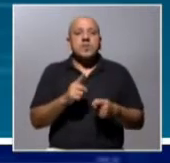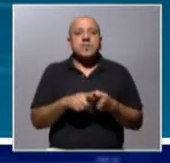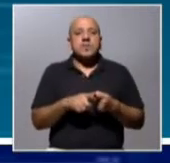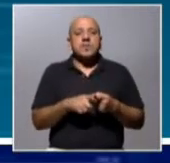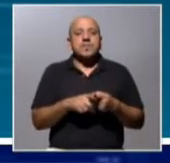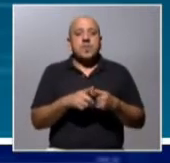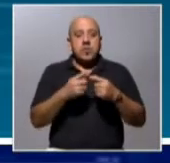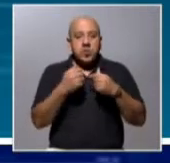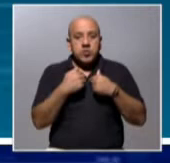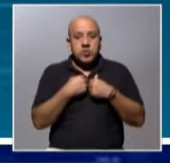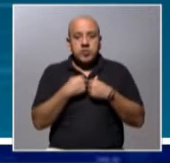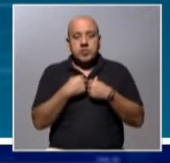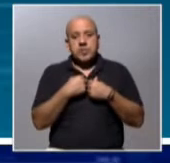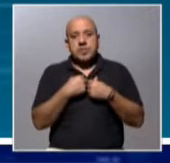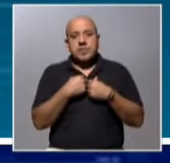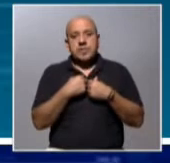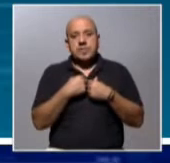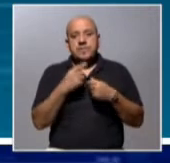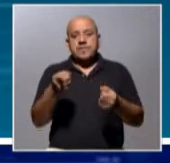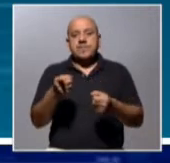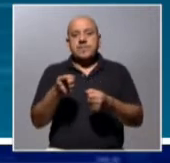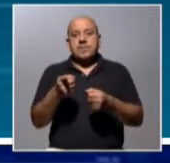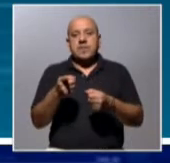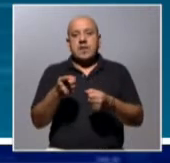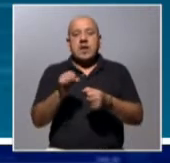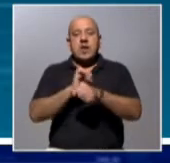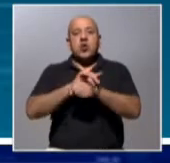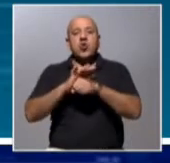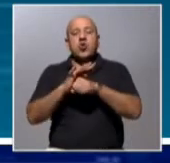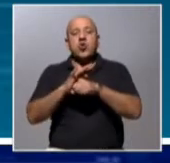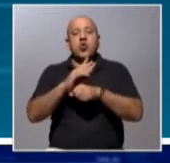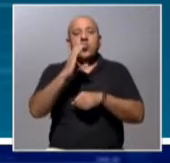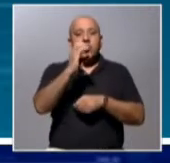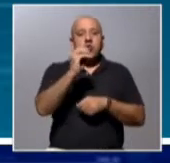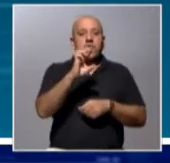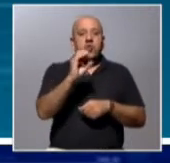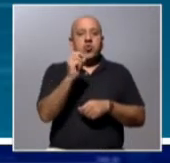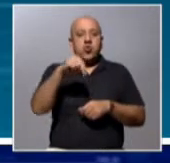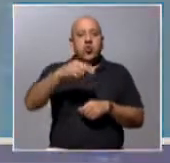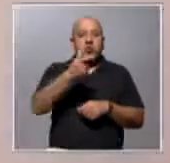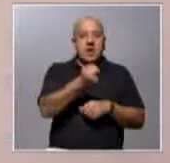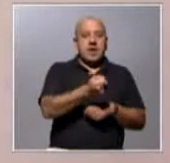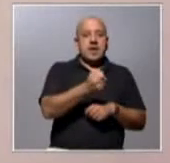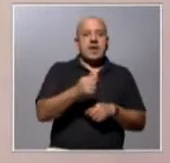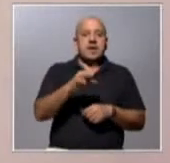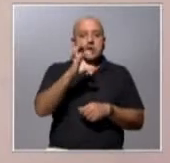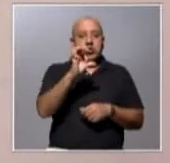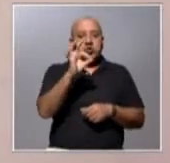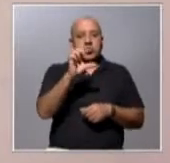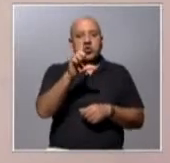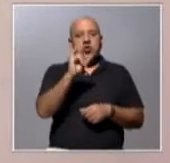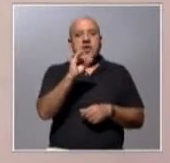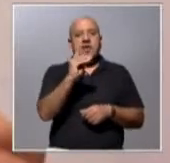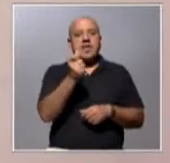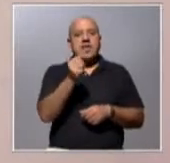lo que plasmamos ahí en el coronasolidaria.uy es la parte de, bueno, cómo sobrellevar la cuarentena.